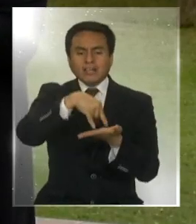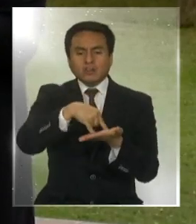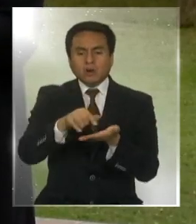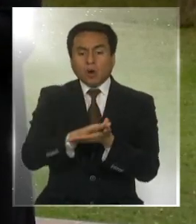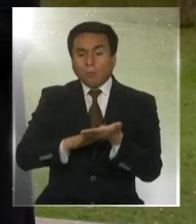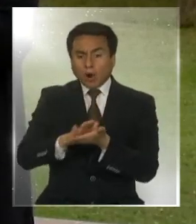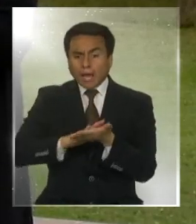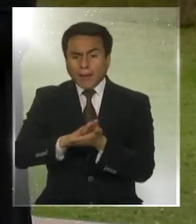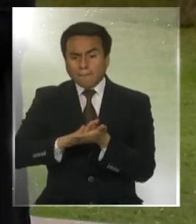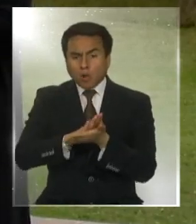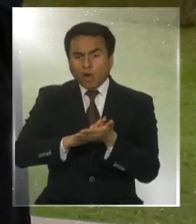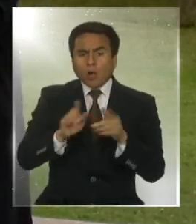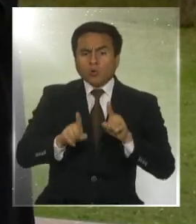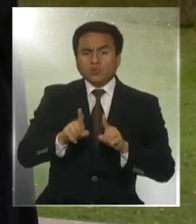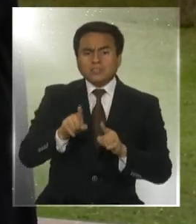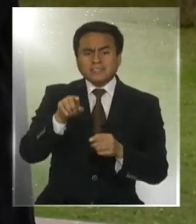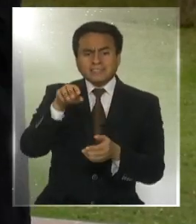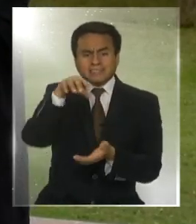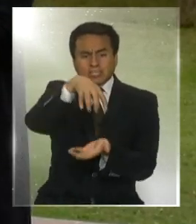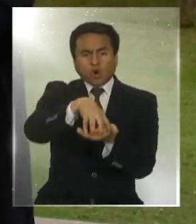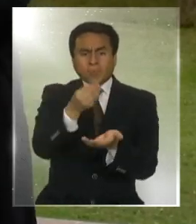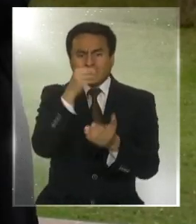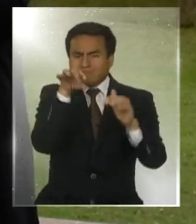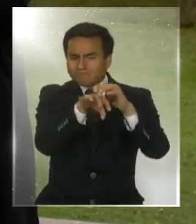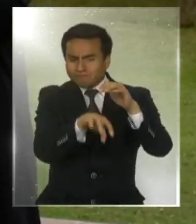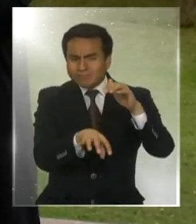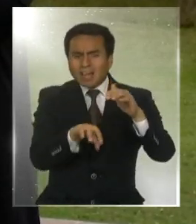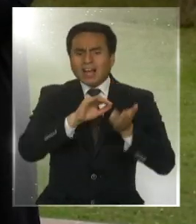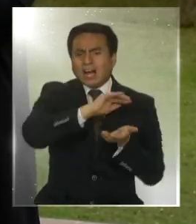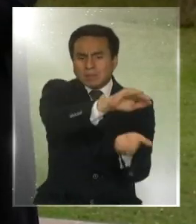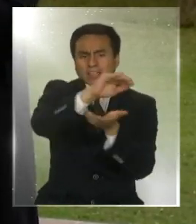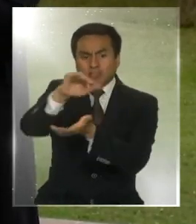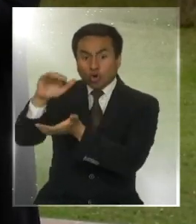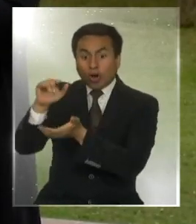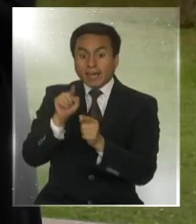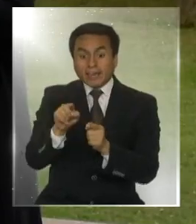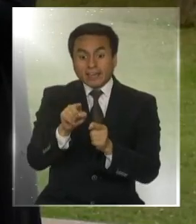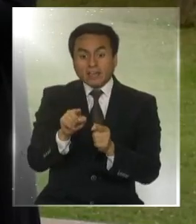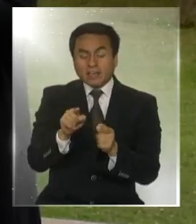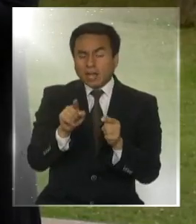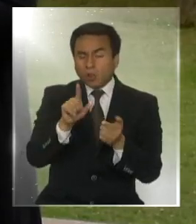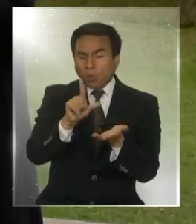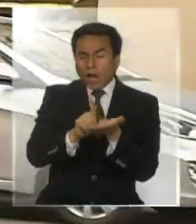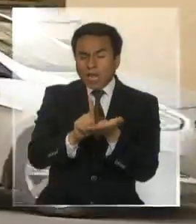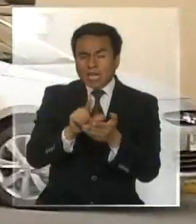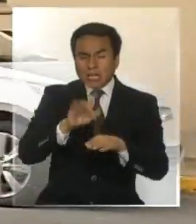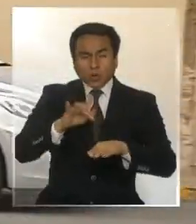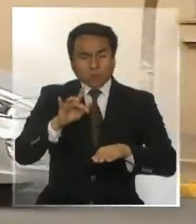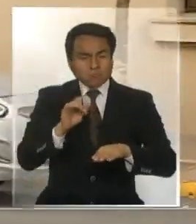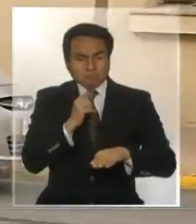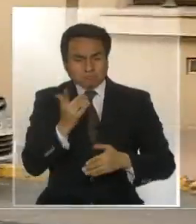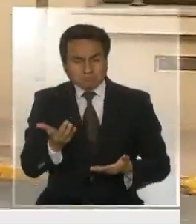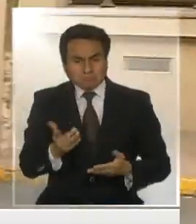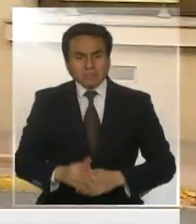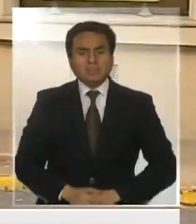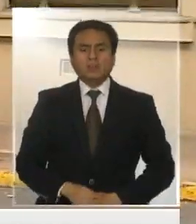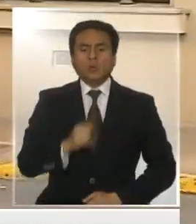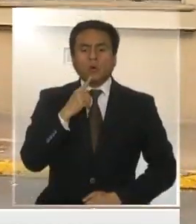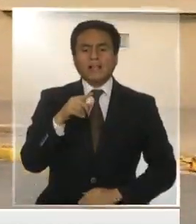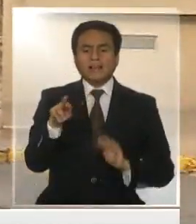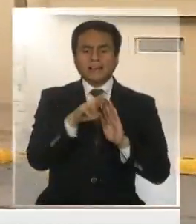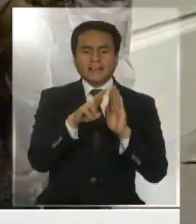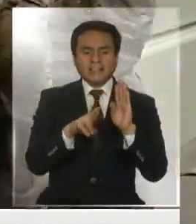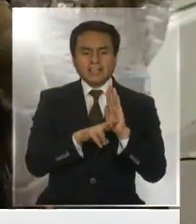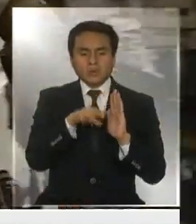por ejemplo, los centros de distribución de la alimentación son infraestructura crítica. ¿Cuáles serán las reglas